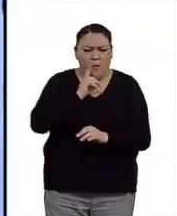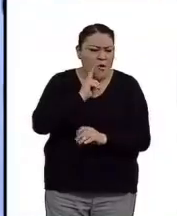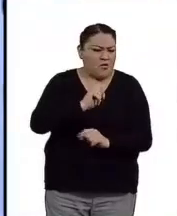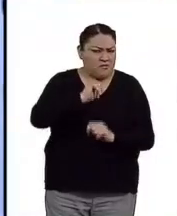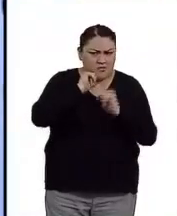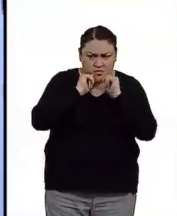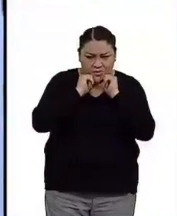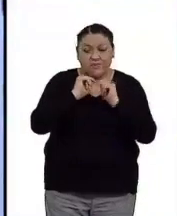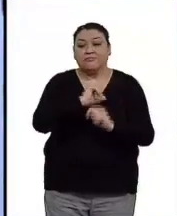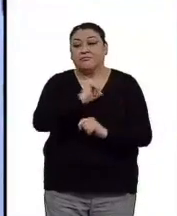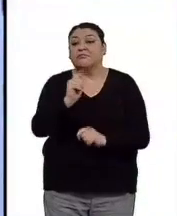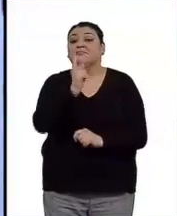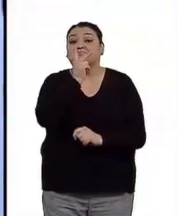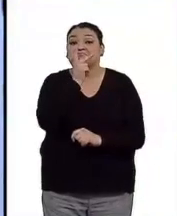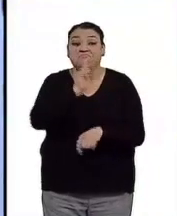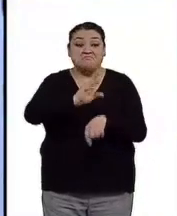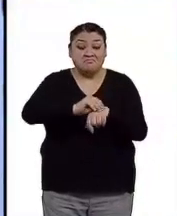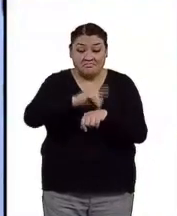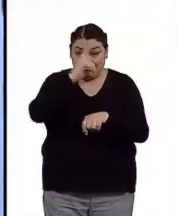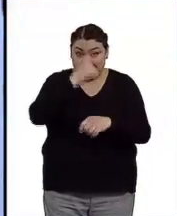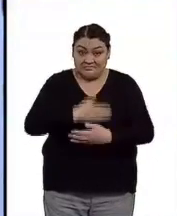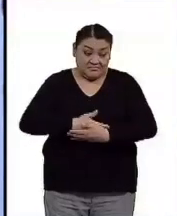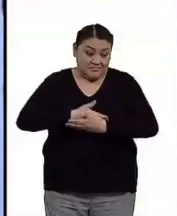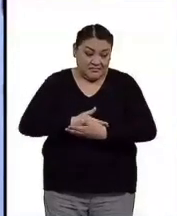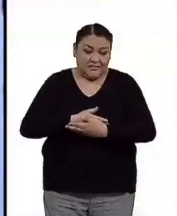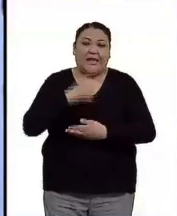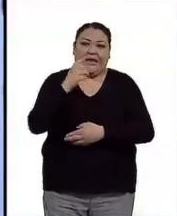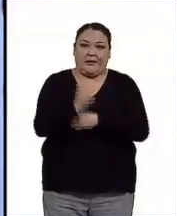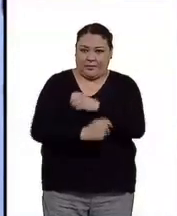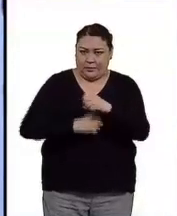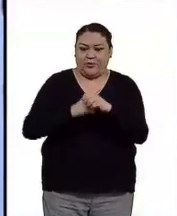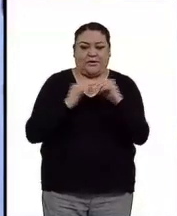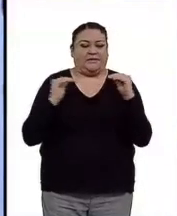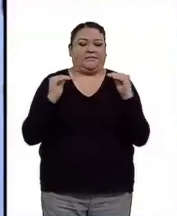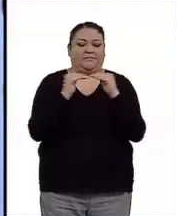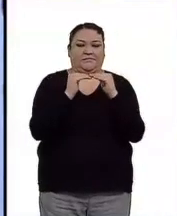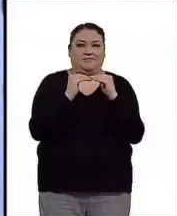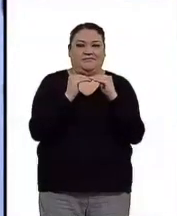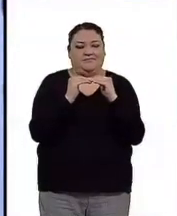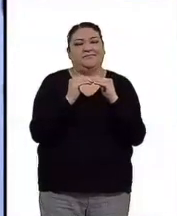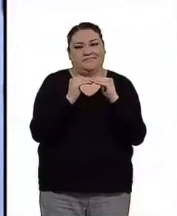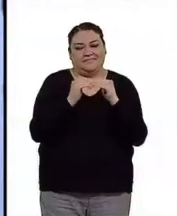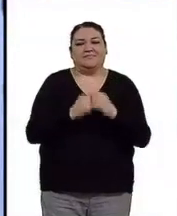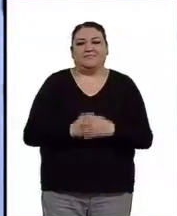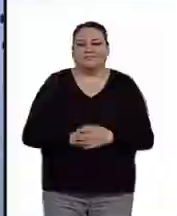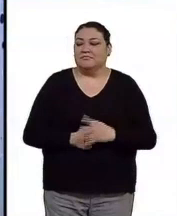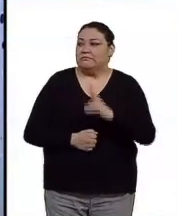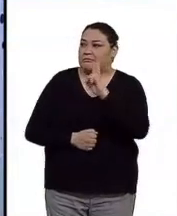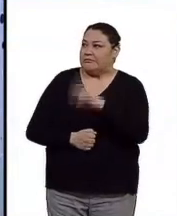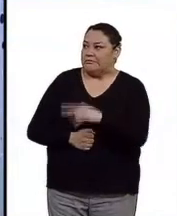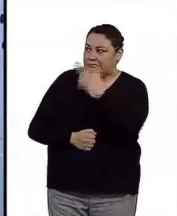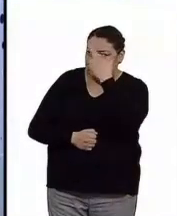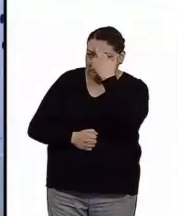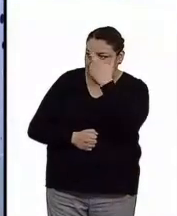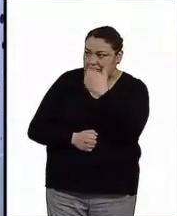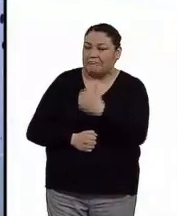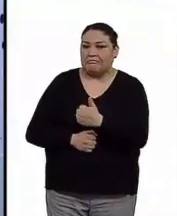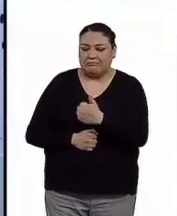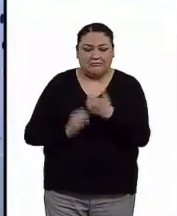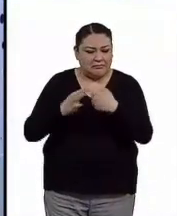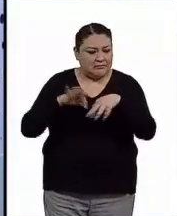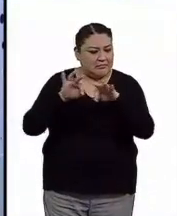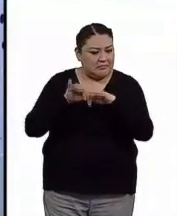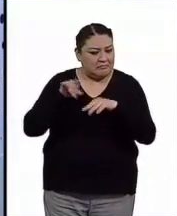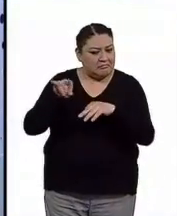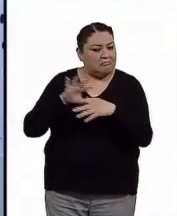una herramienta muy valiosa para avanzar a favor de la igualdad de género en el ámbito laboral. Tienes razón. Aquí tocaste también un tema muy importante y que